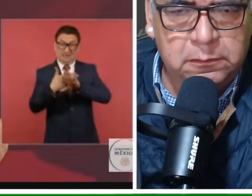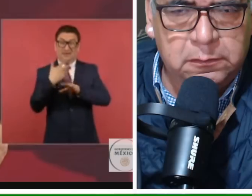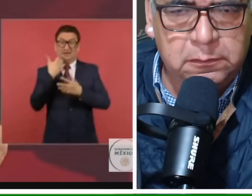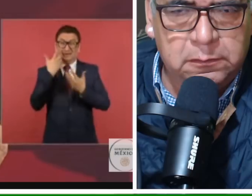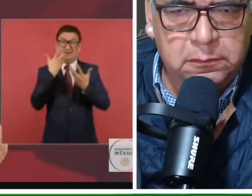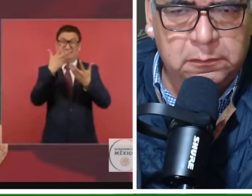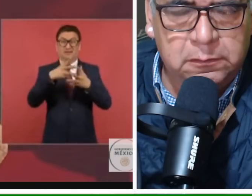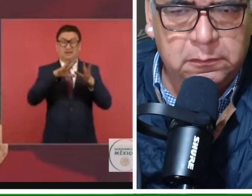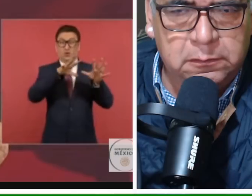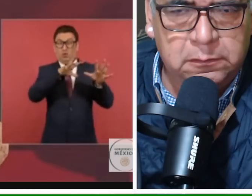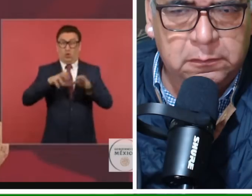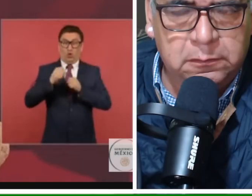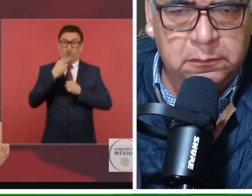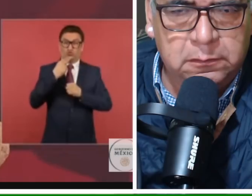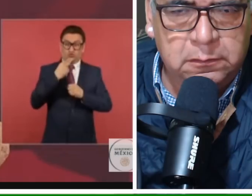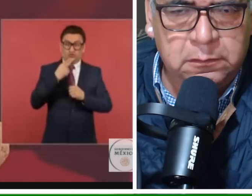tomar,